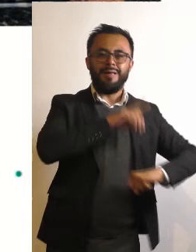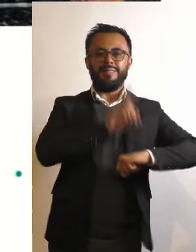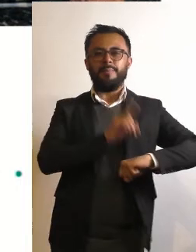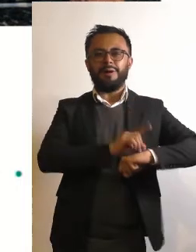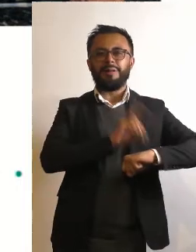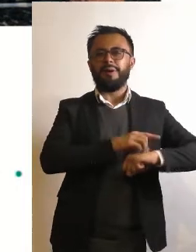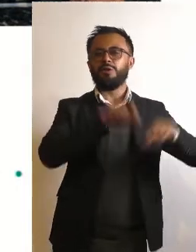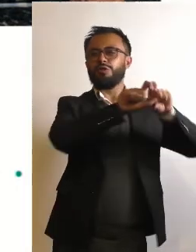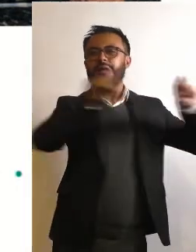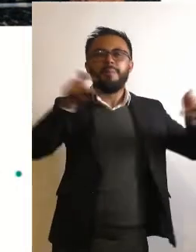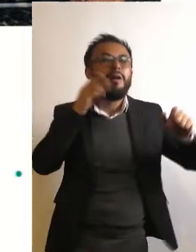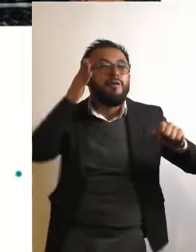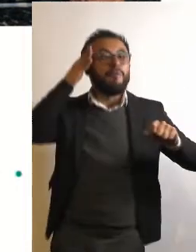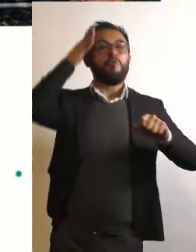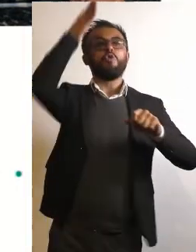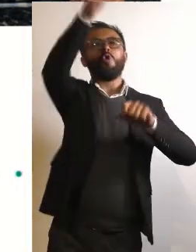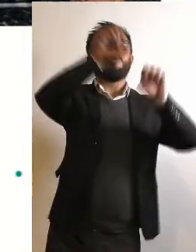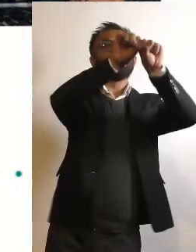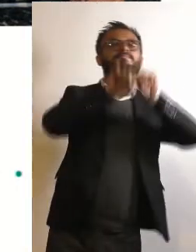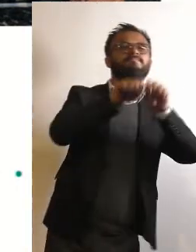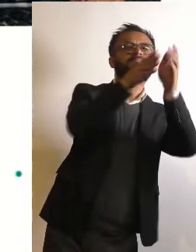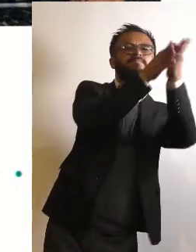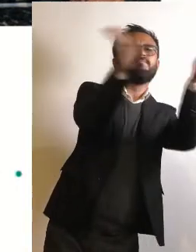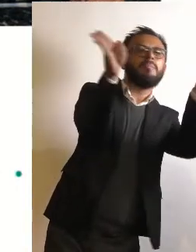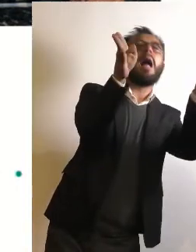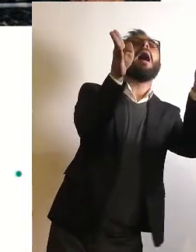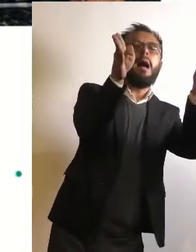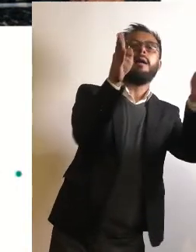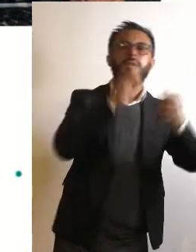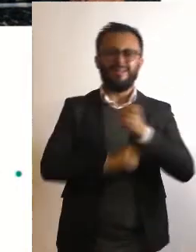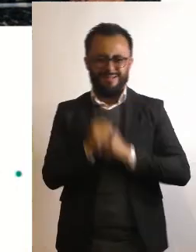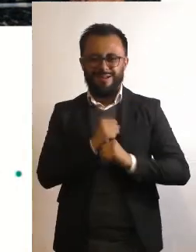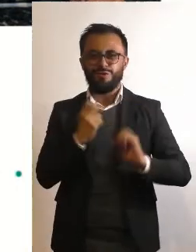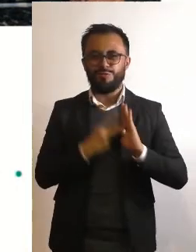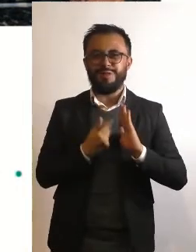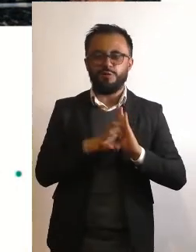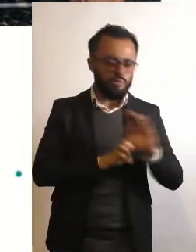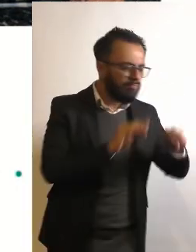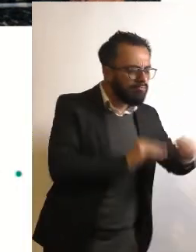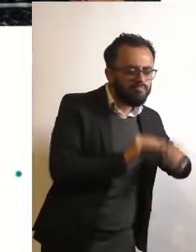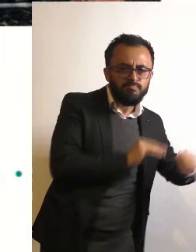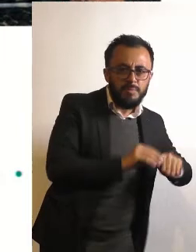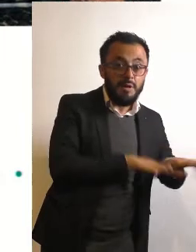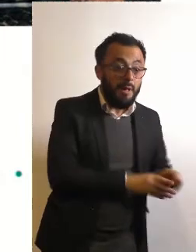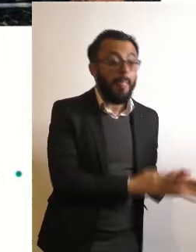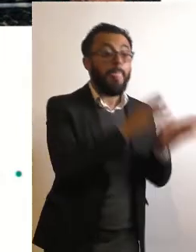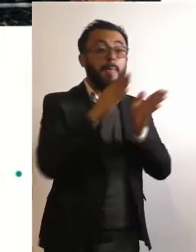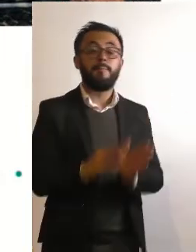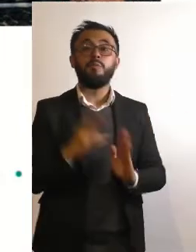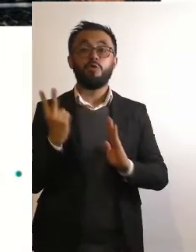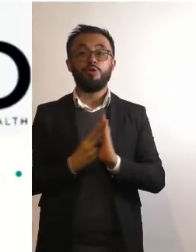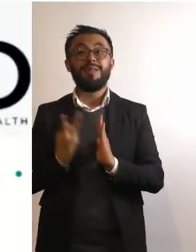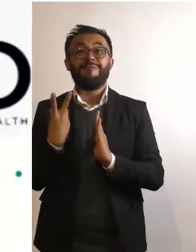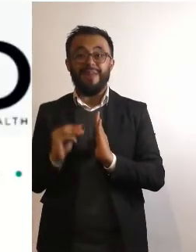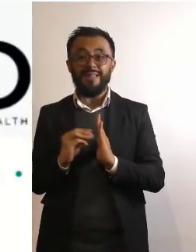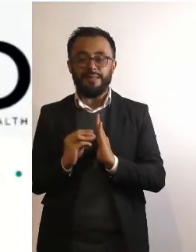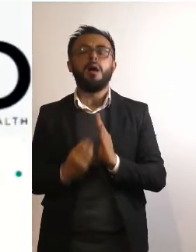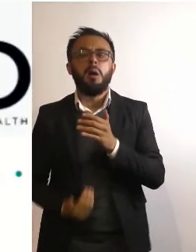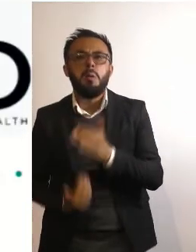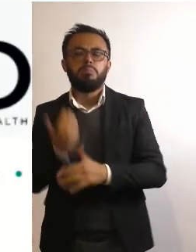el 2018 y en el 2020 se generó la estructura del Hub de Innovación, Educación y Extensión. Siguiente.